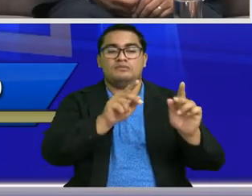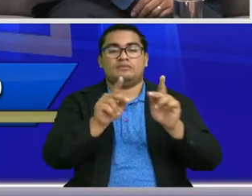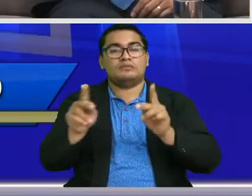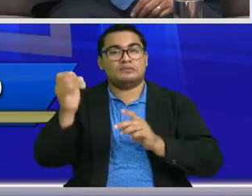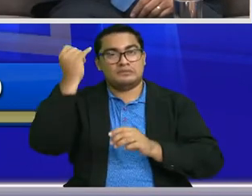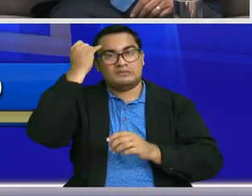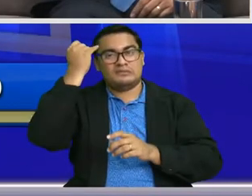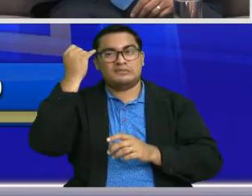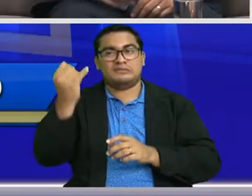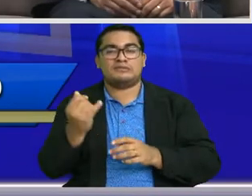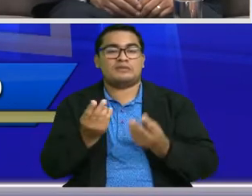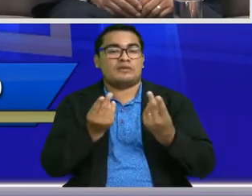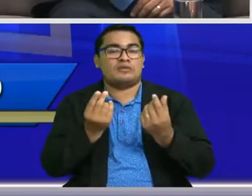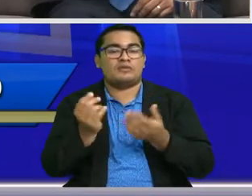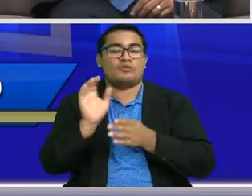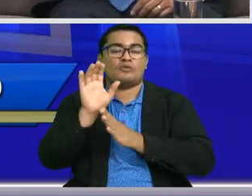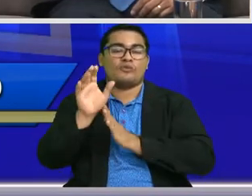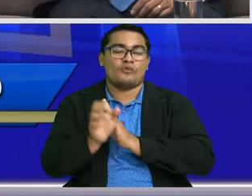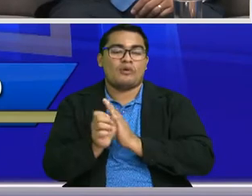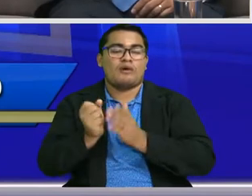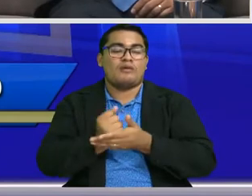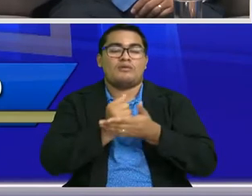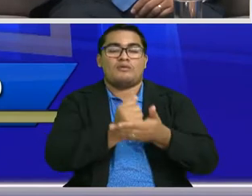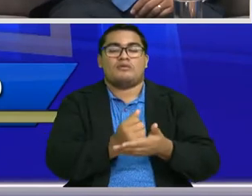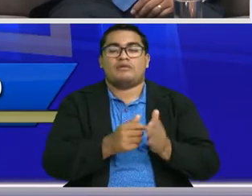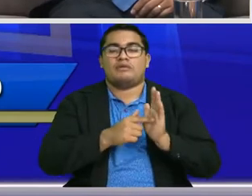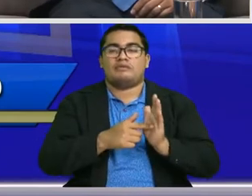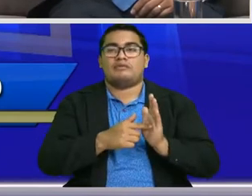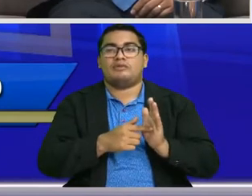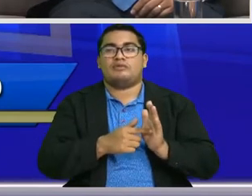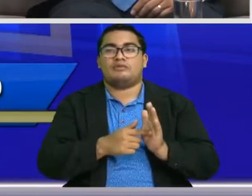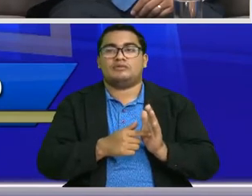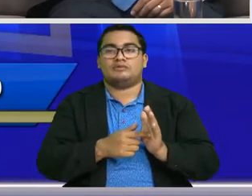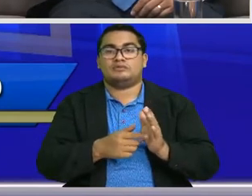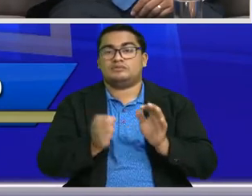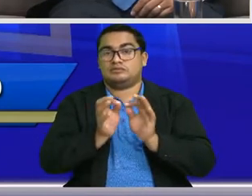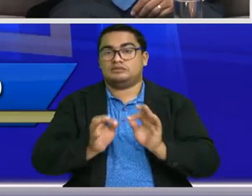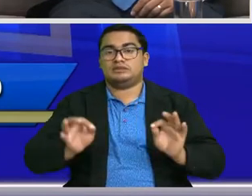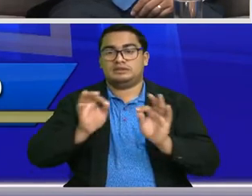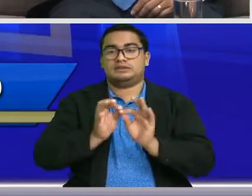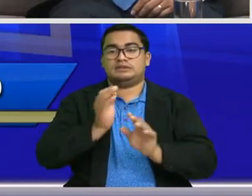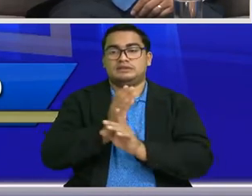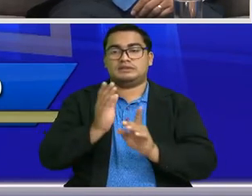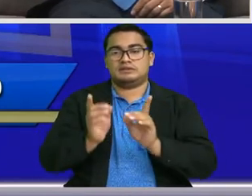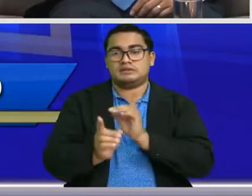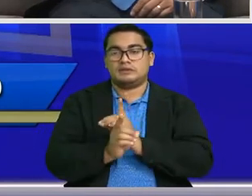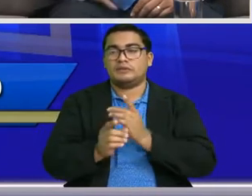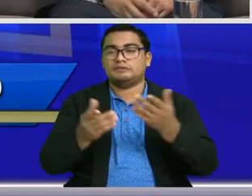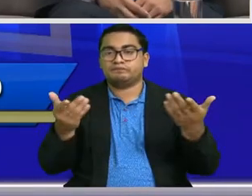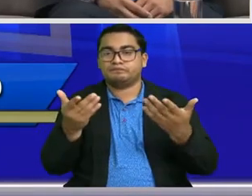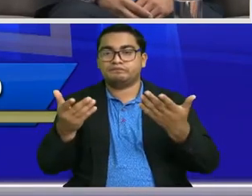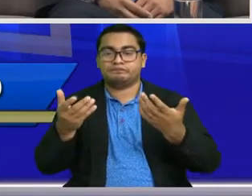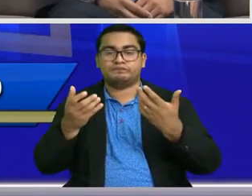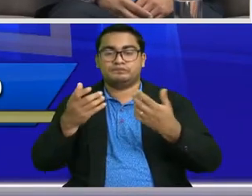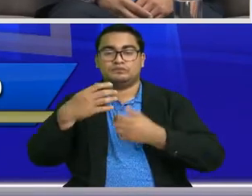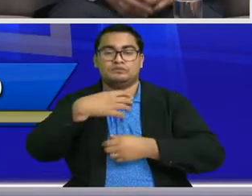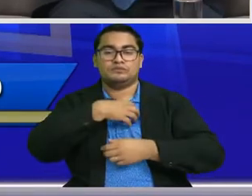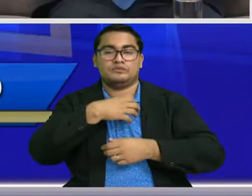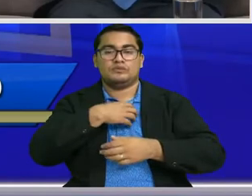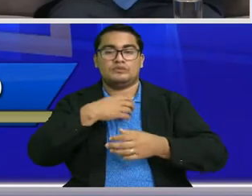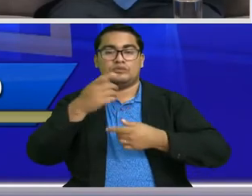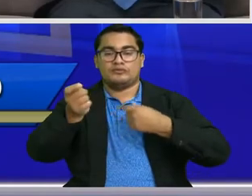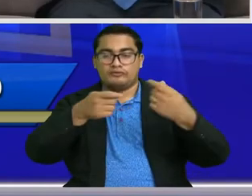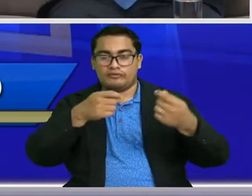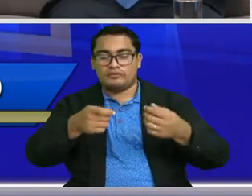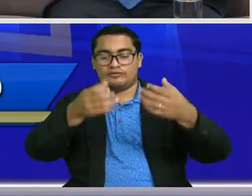Nicaragua, el costo, cuál es, digamos, la ruta que debería de seguir un emprendedor cuando quiere formalizar su modelo de negocio,